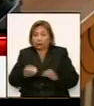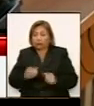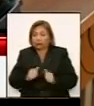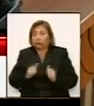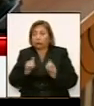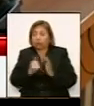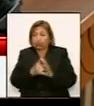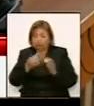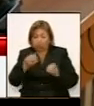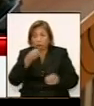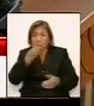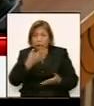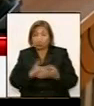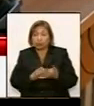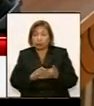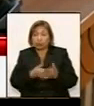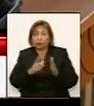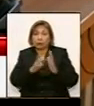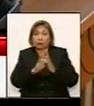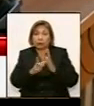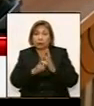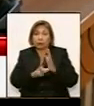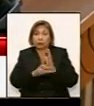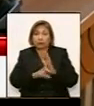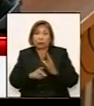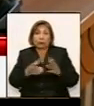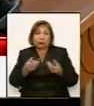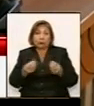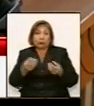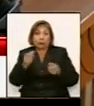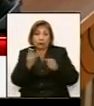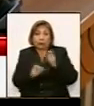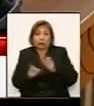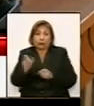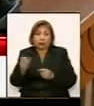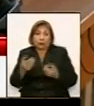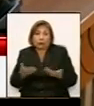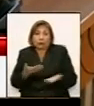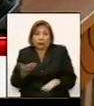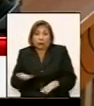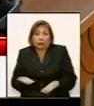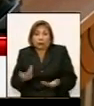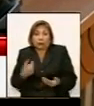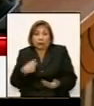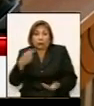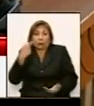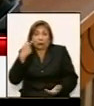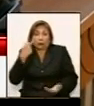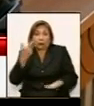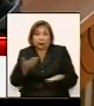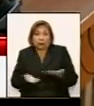que si bien ya está el decreto legislativo, hay muchas personas que todavía no conocen esto